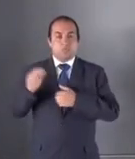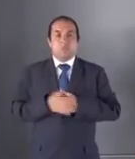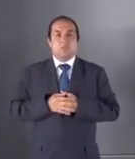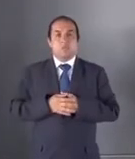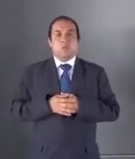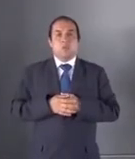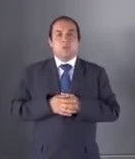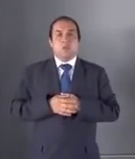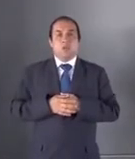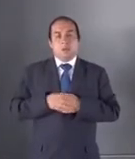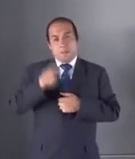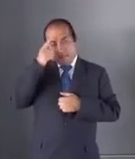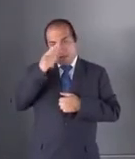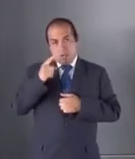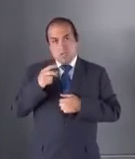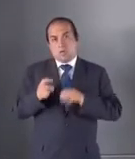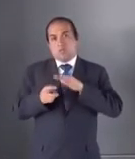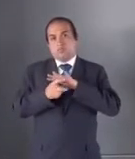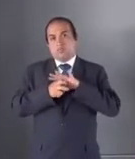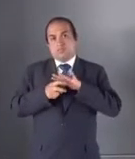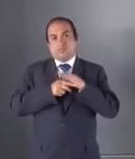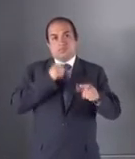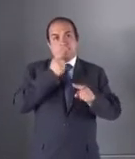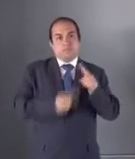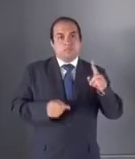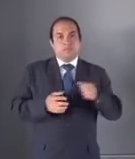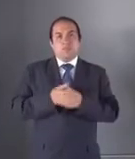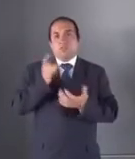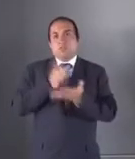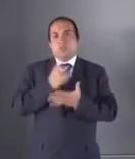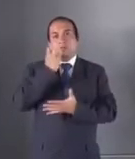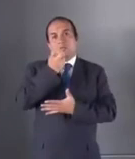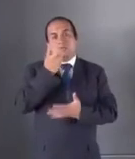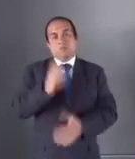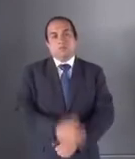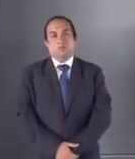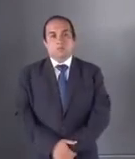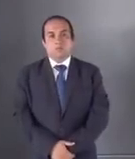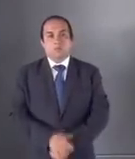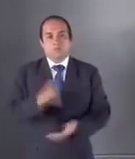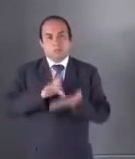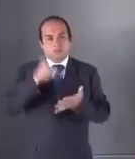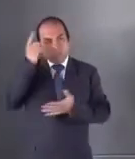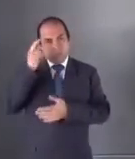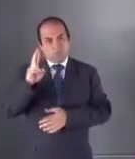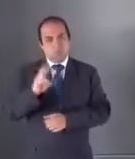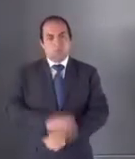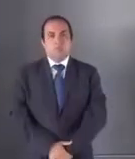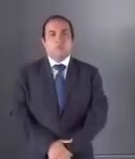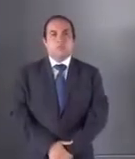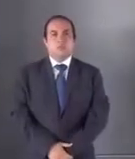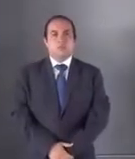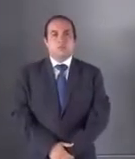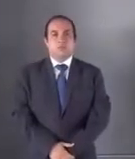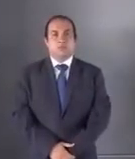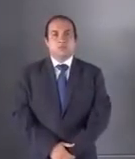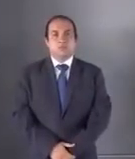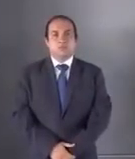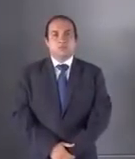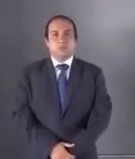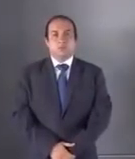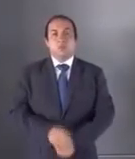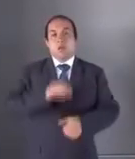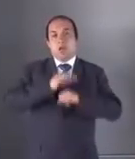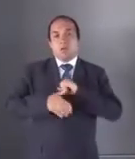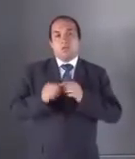la corrupción en la ciudad, ese siempre va a existir. Gracias, doctora. Concluye la sesión